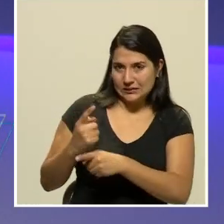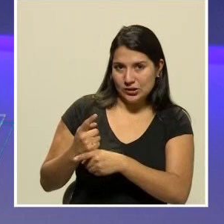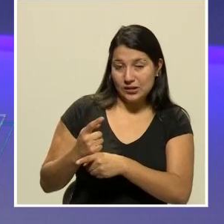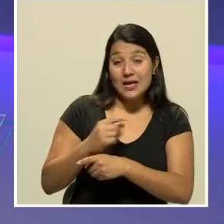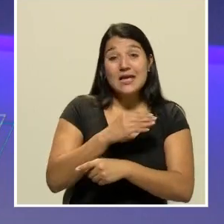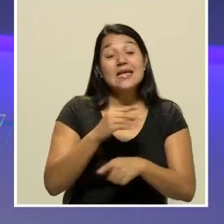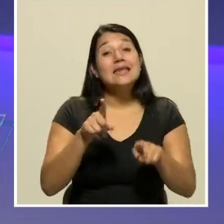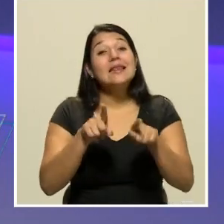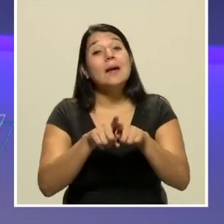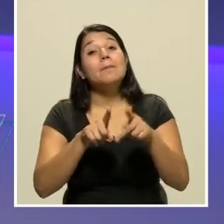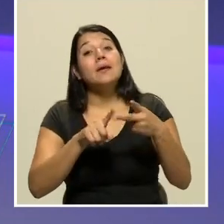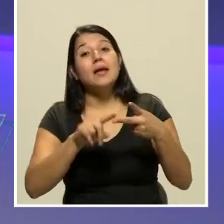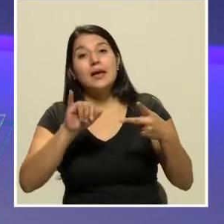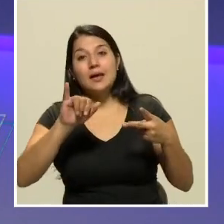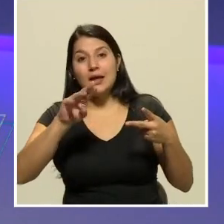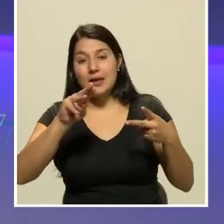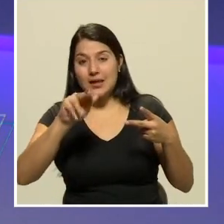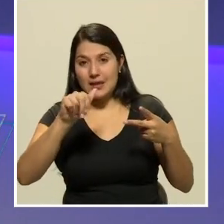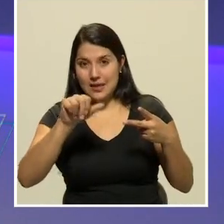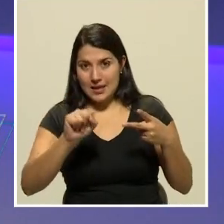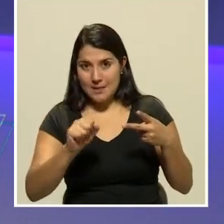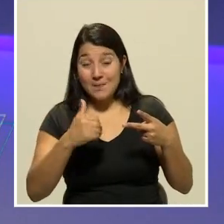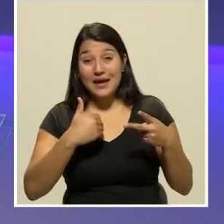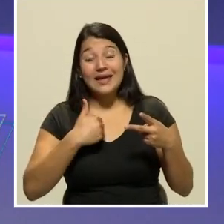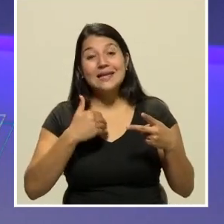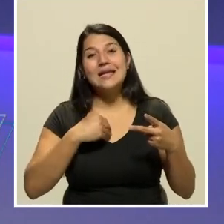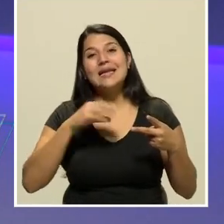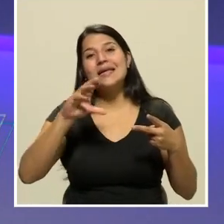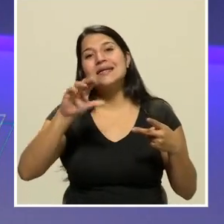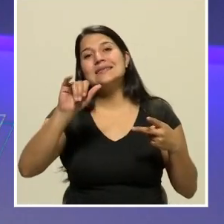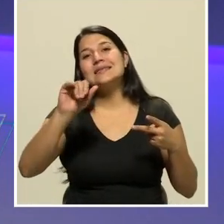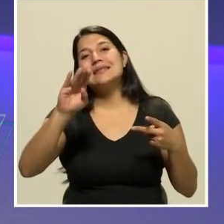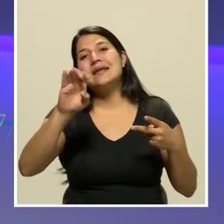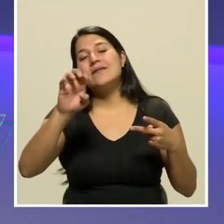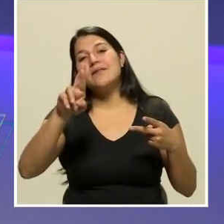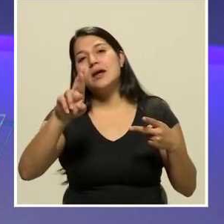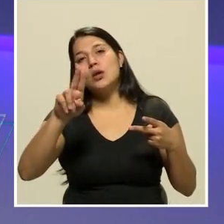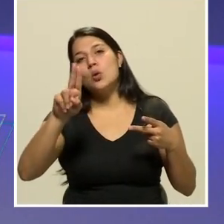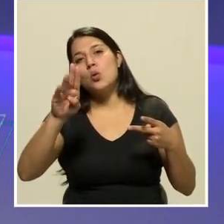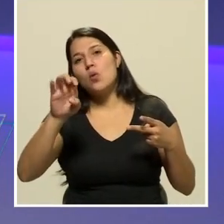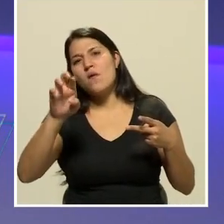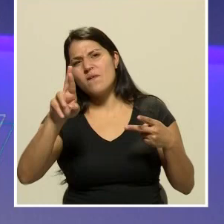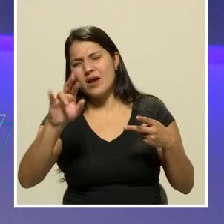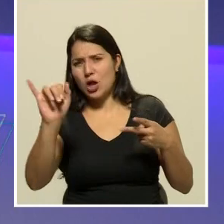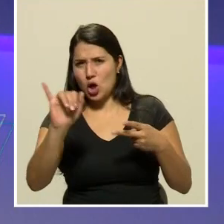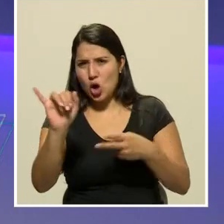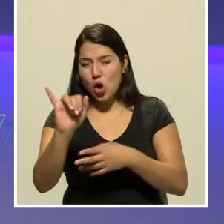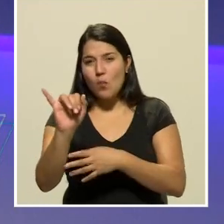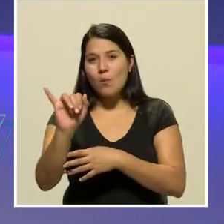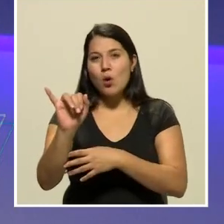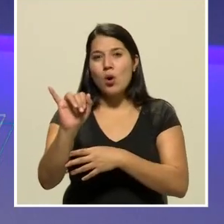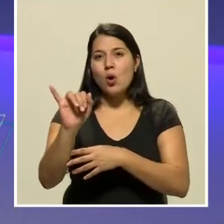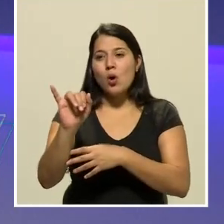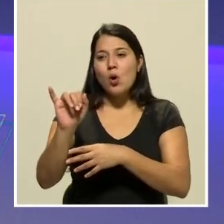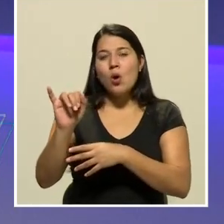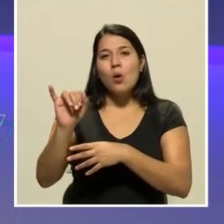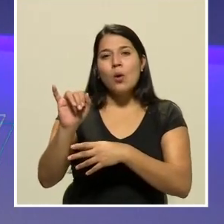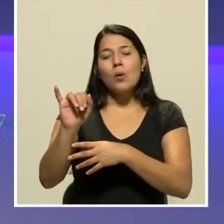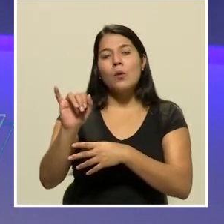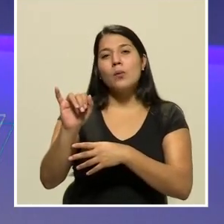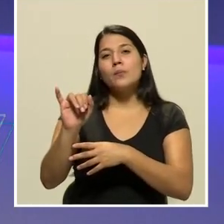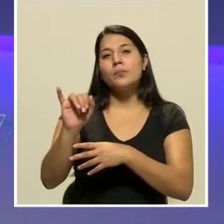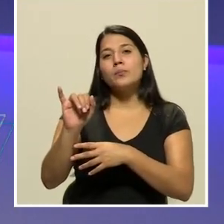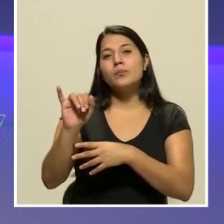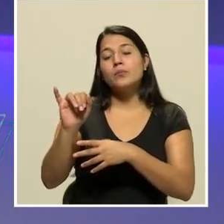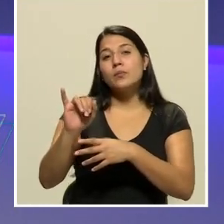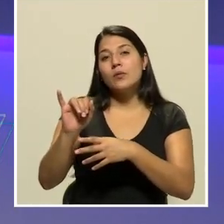Y el IMAS, que tiene el Cinirube, que es un rayo láser de todas